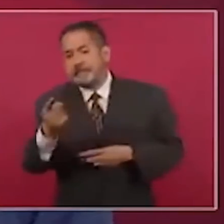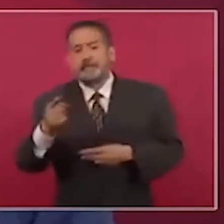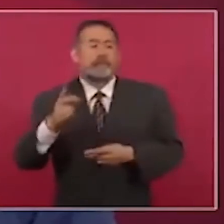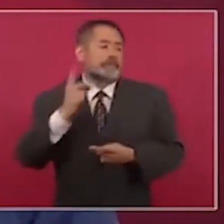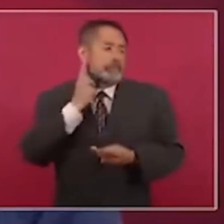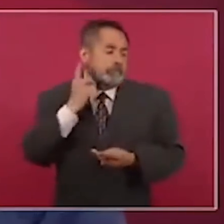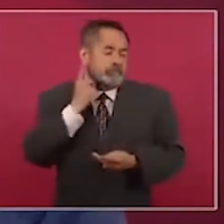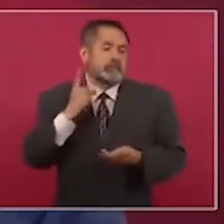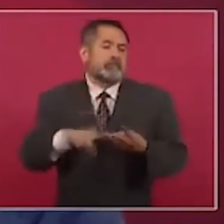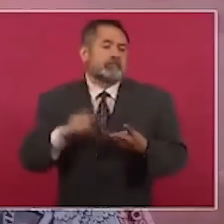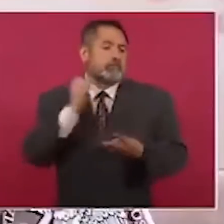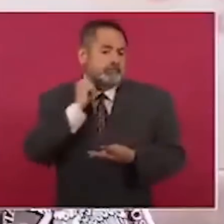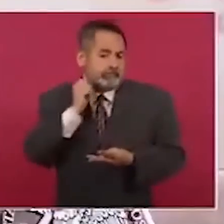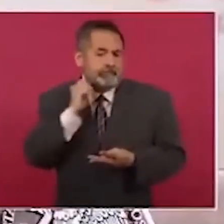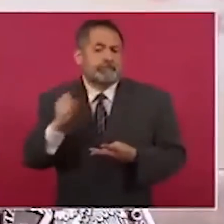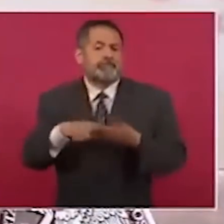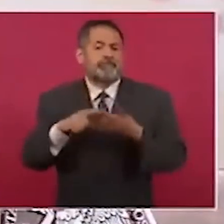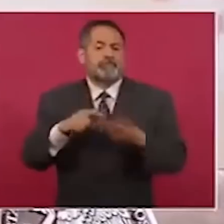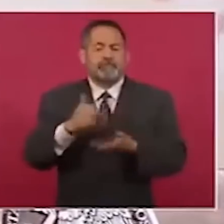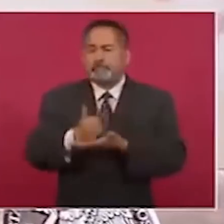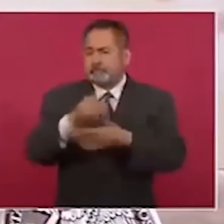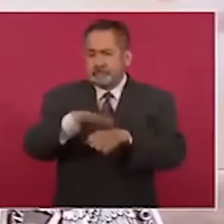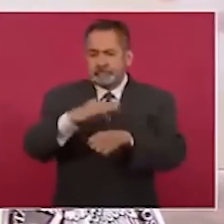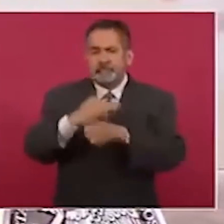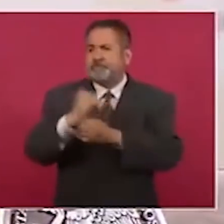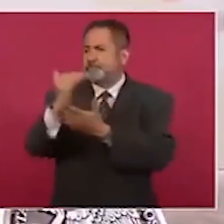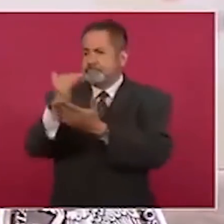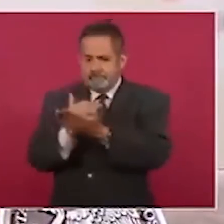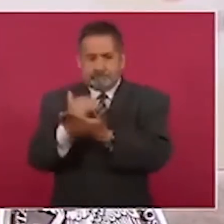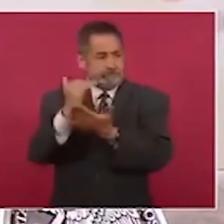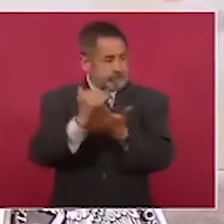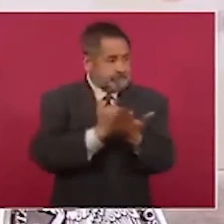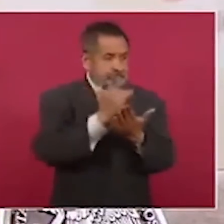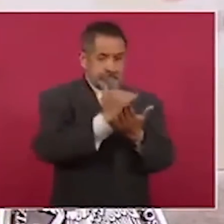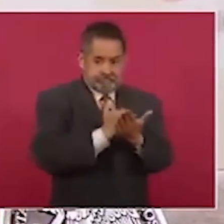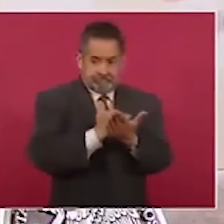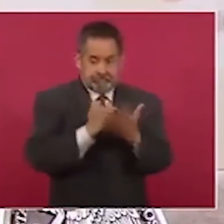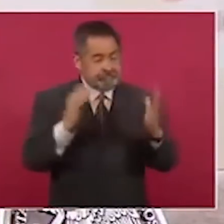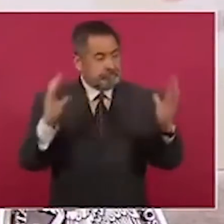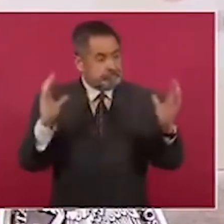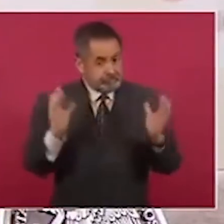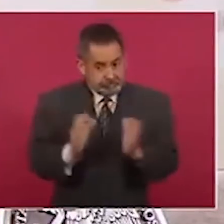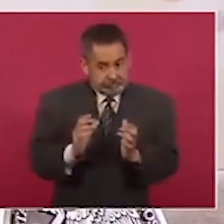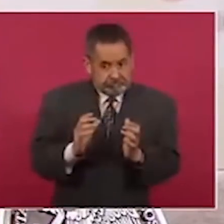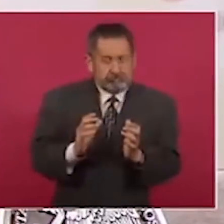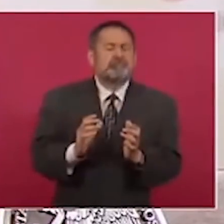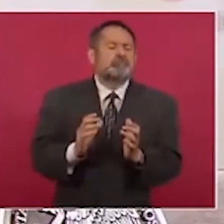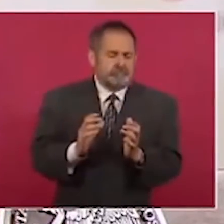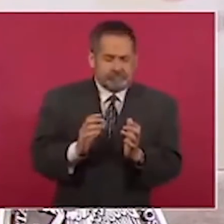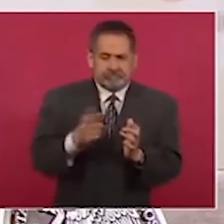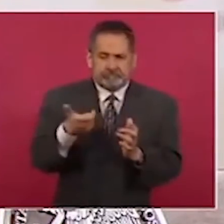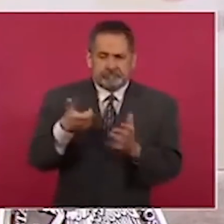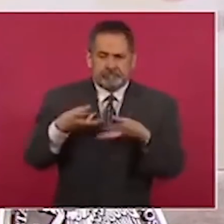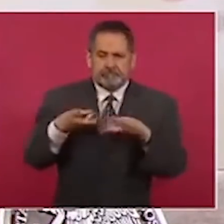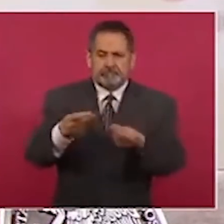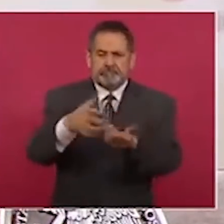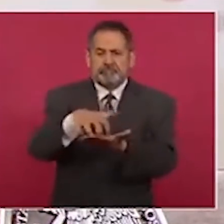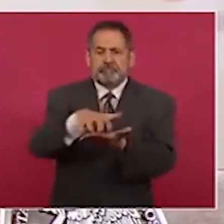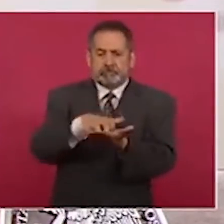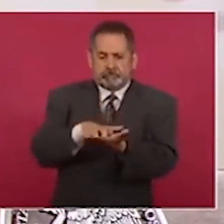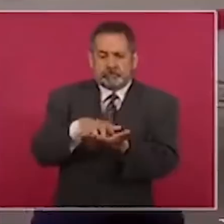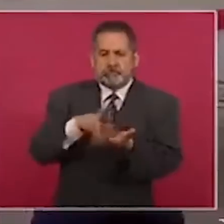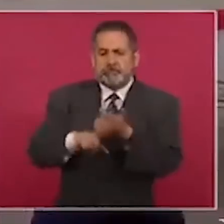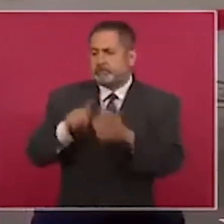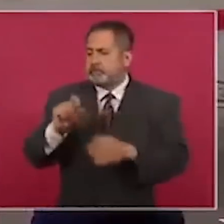de ayuntamientos, nosotros sostenemos que con este va a tener en el país un ahorro aproximado de